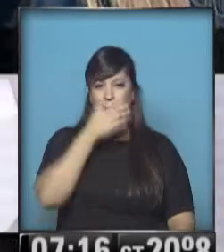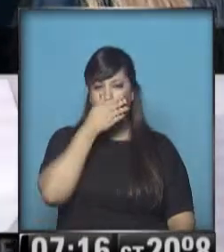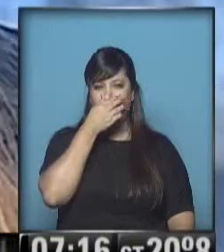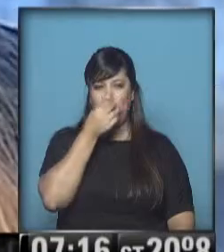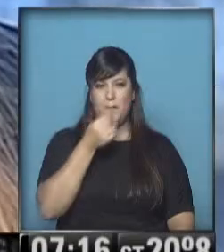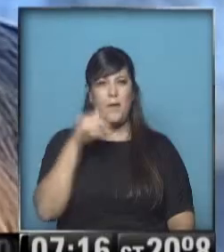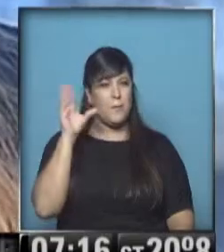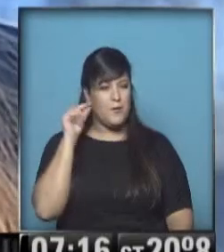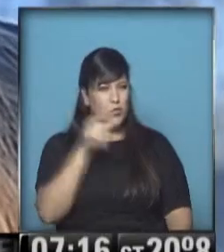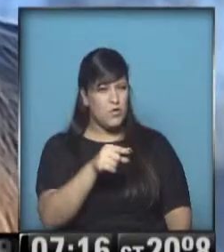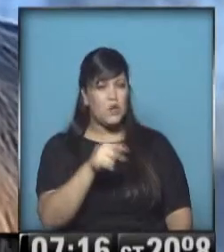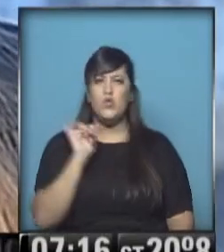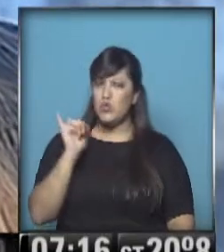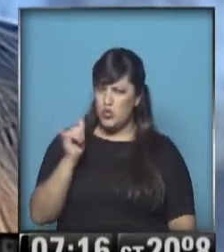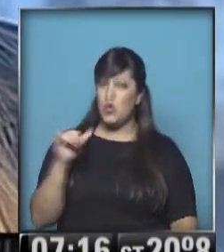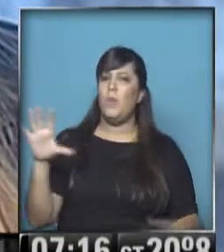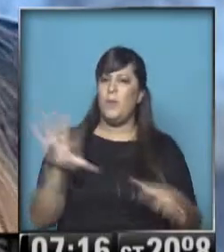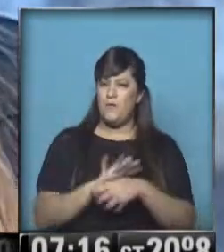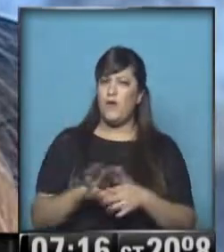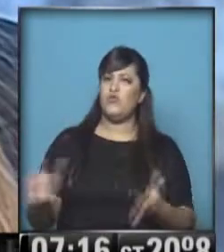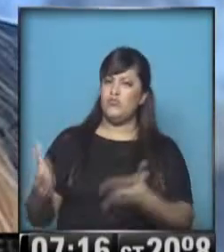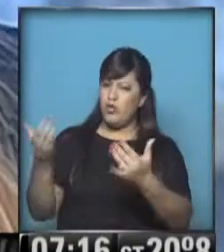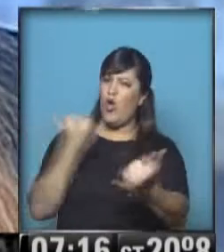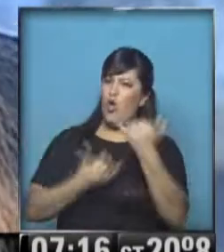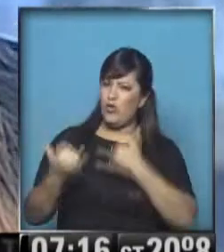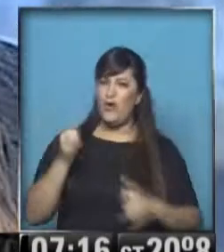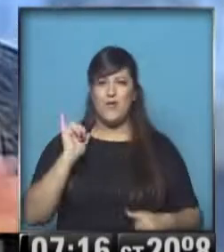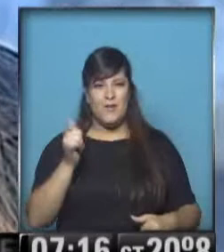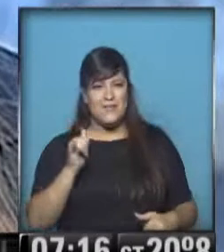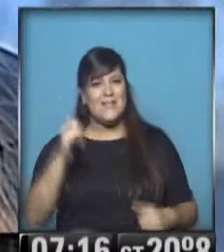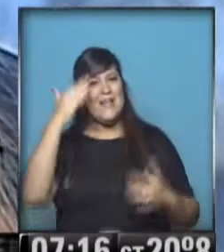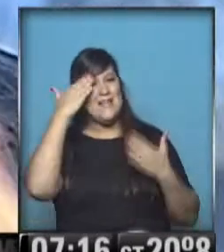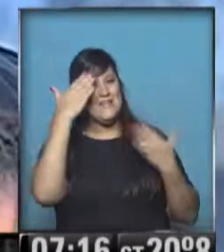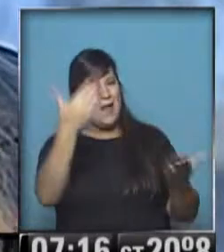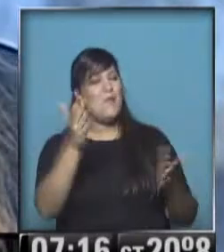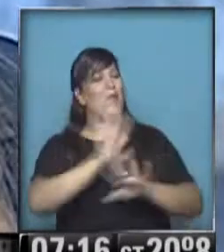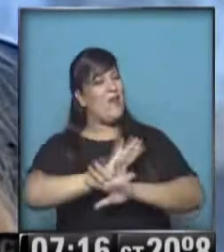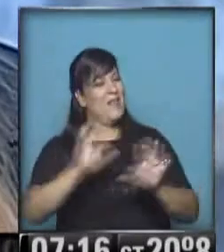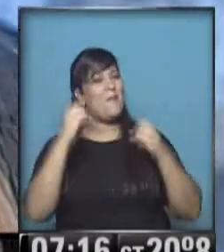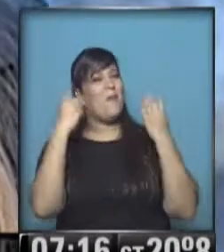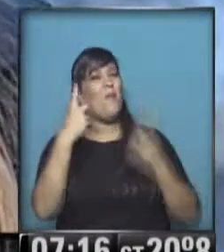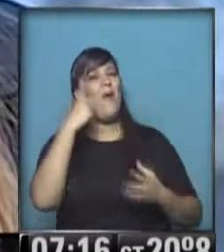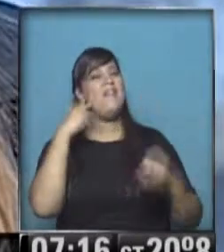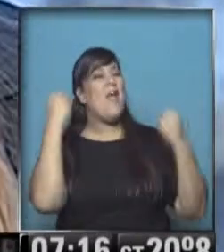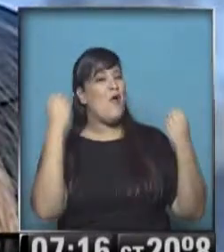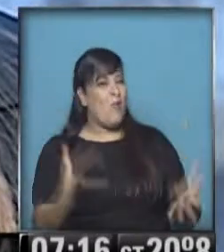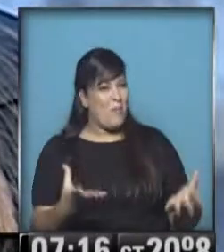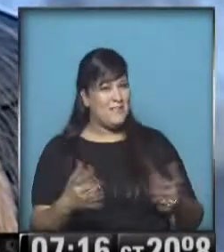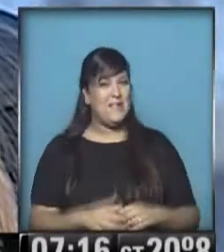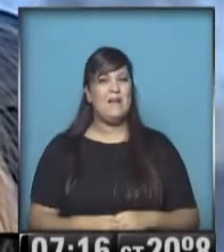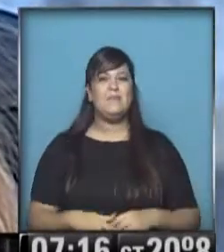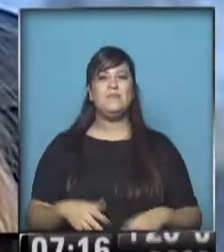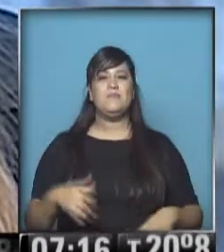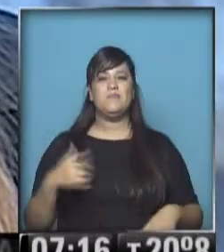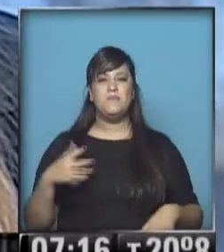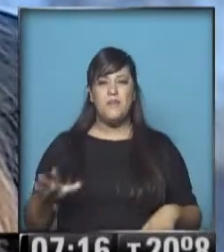¿Me están escuchando? Sí, sí, perfectamente. Laura, adelante, Laura. Contanos. Bueno, los saludo nada más. Buen día. ¿Cómo les va? Bien, lo cierto